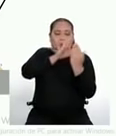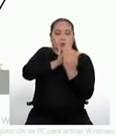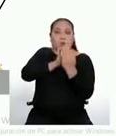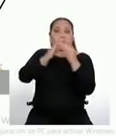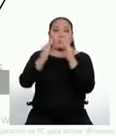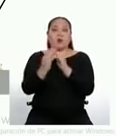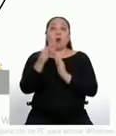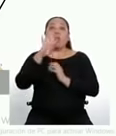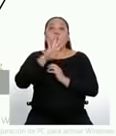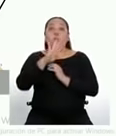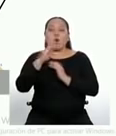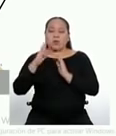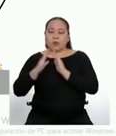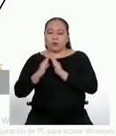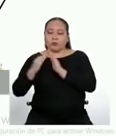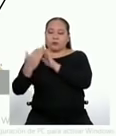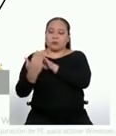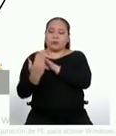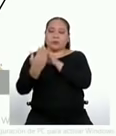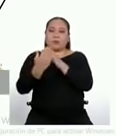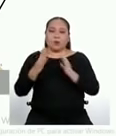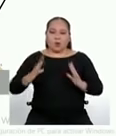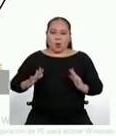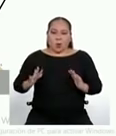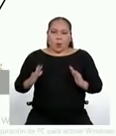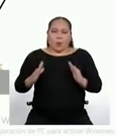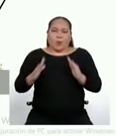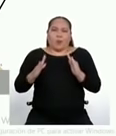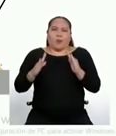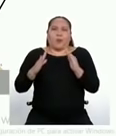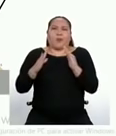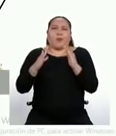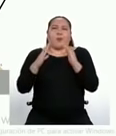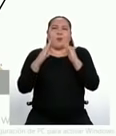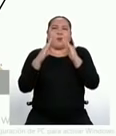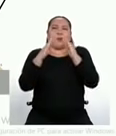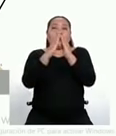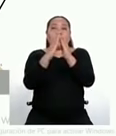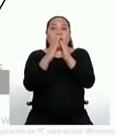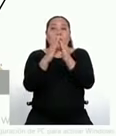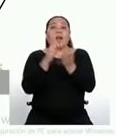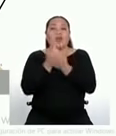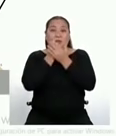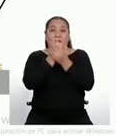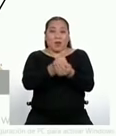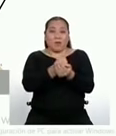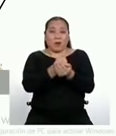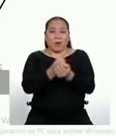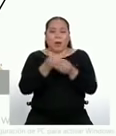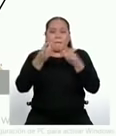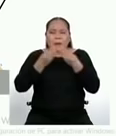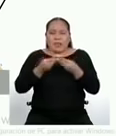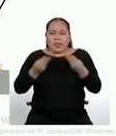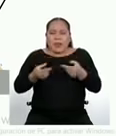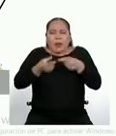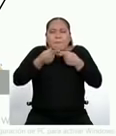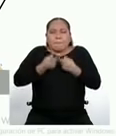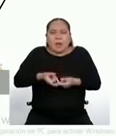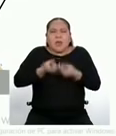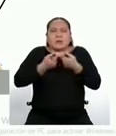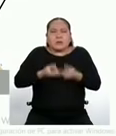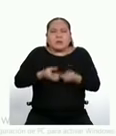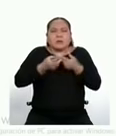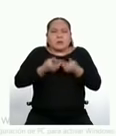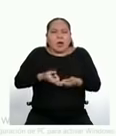disposición permitía llegar a alturas muy altas, a la vez con un material muy pesado, lo cual fue una innovación